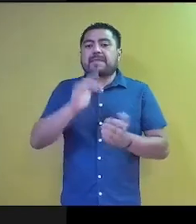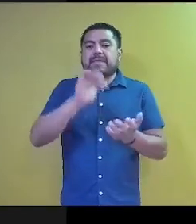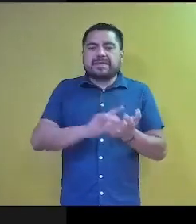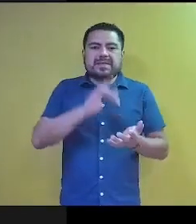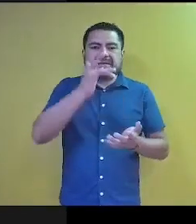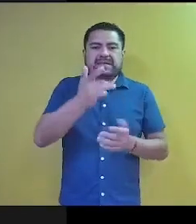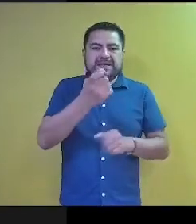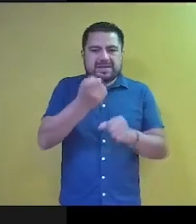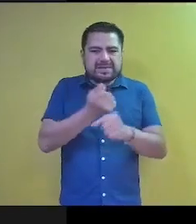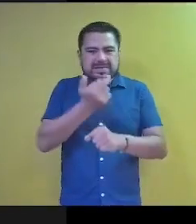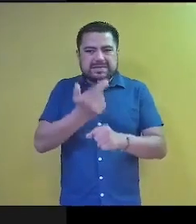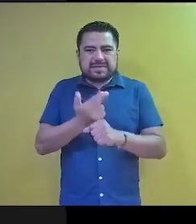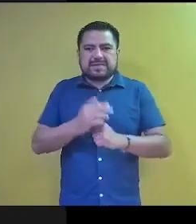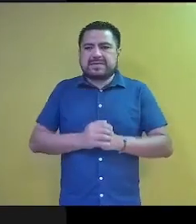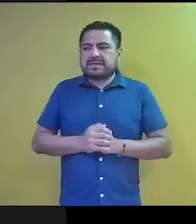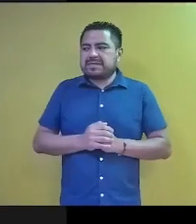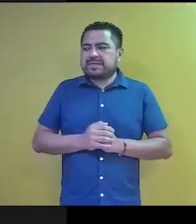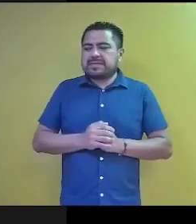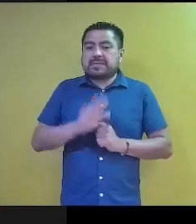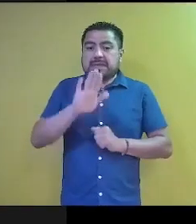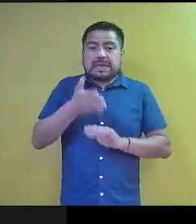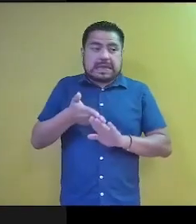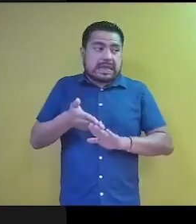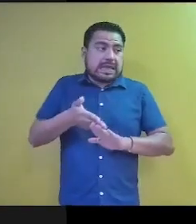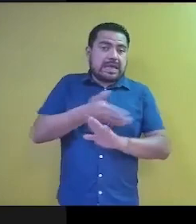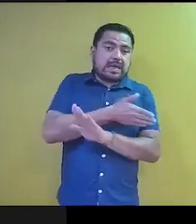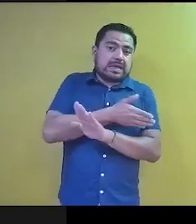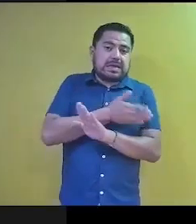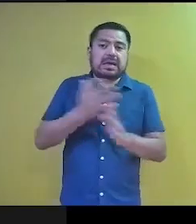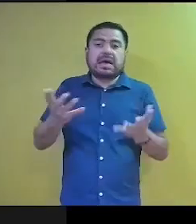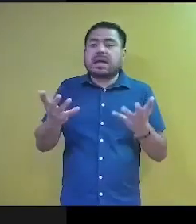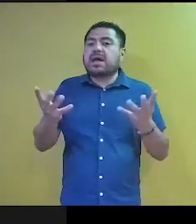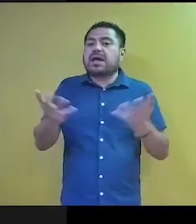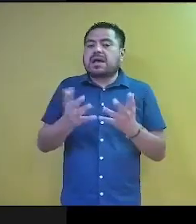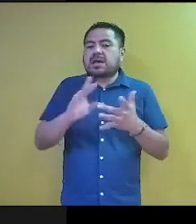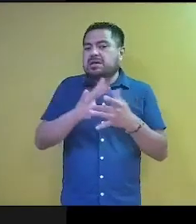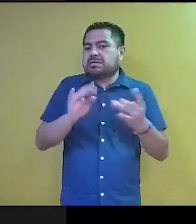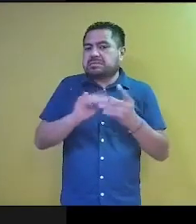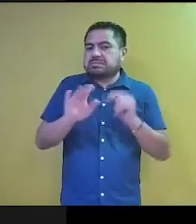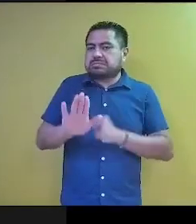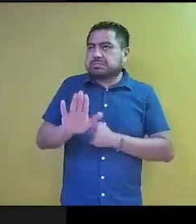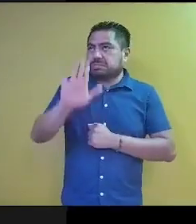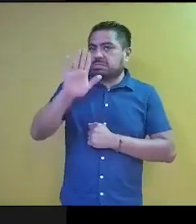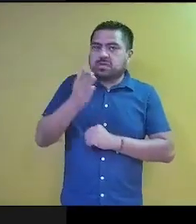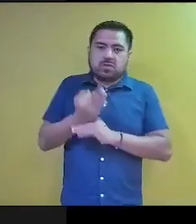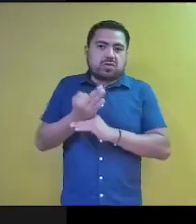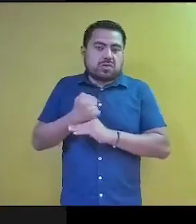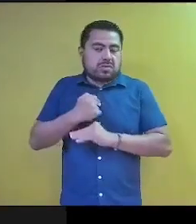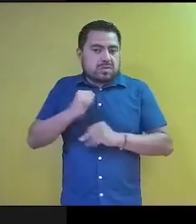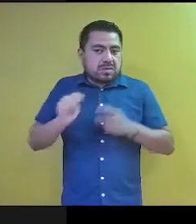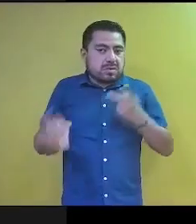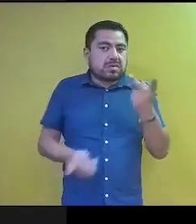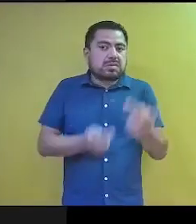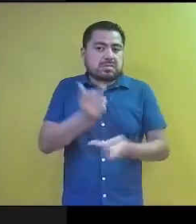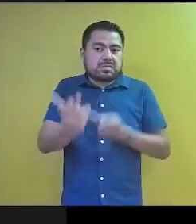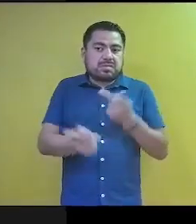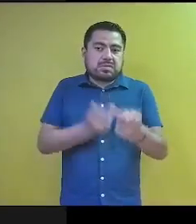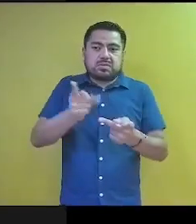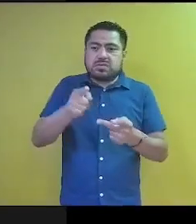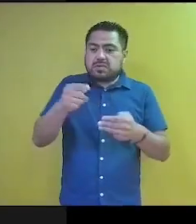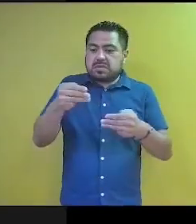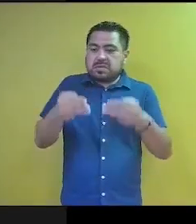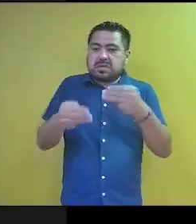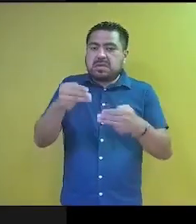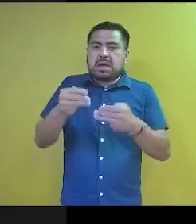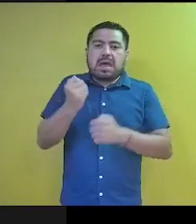Gracias, secretario. Antes de hacer una intervención, pregunto, consulto a ustedes, magistradas, si